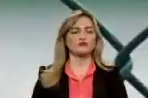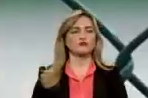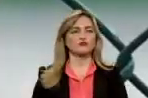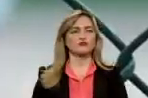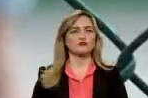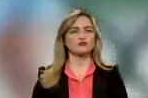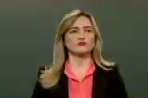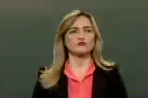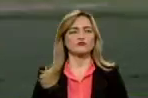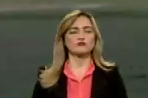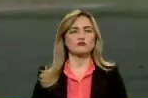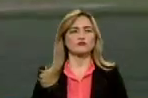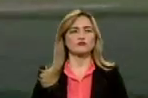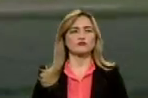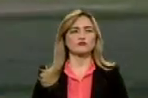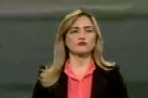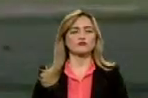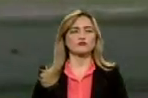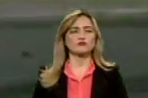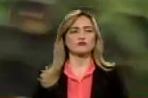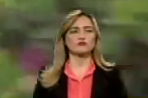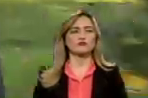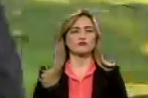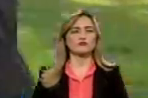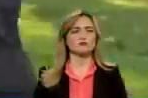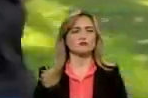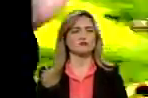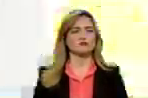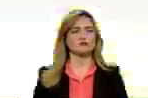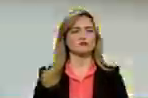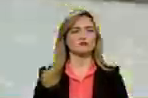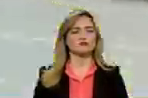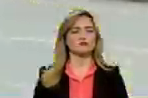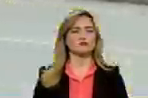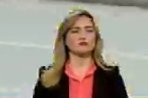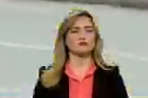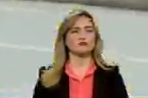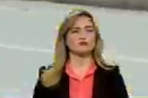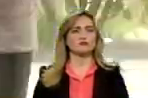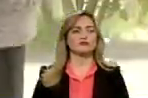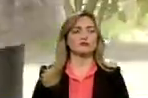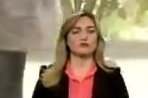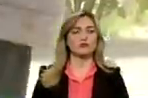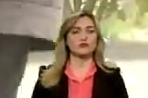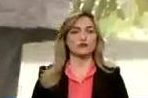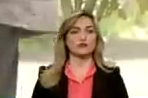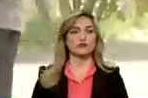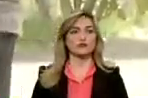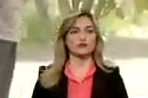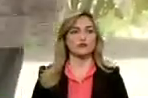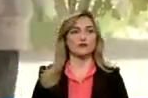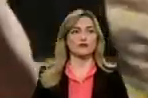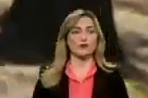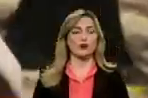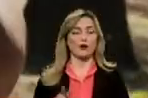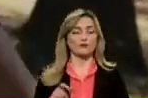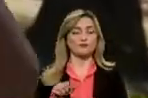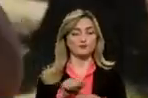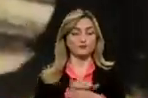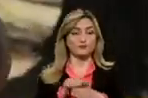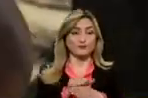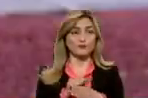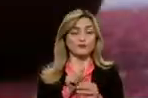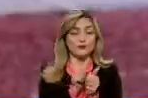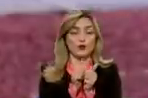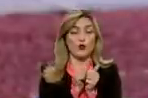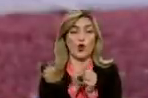A pesar de que no es obligatorio llevar la mascarilla cuando se practica